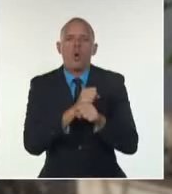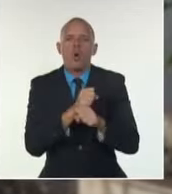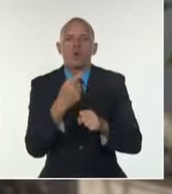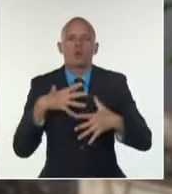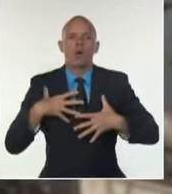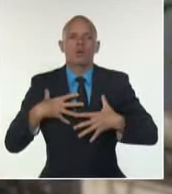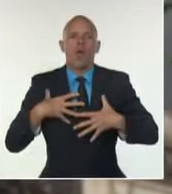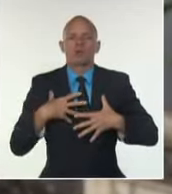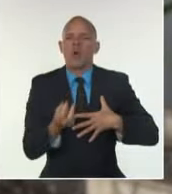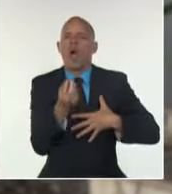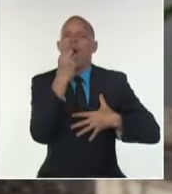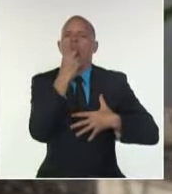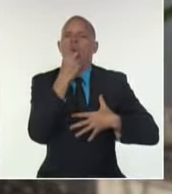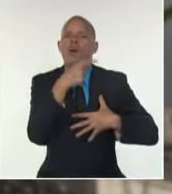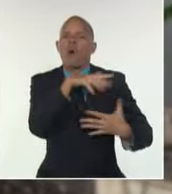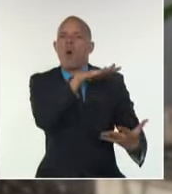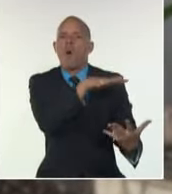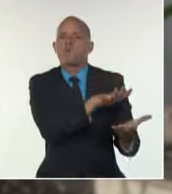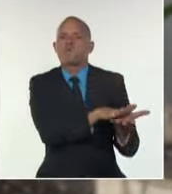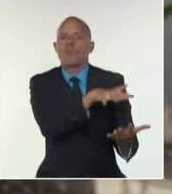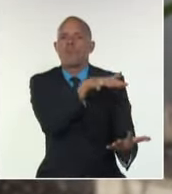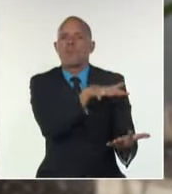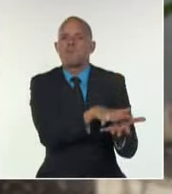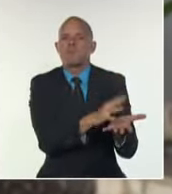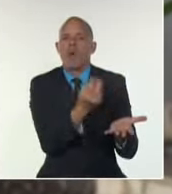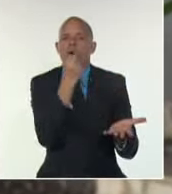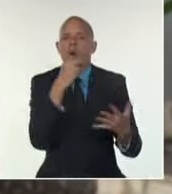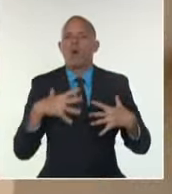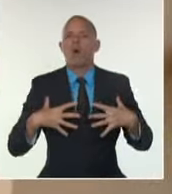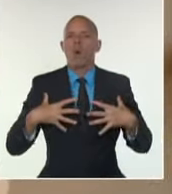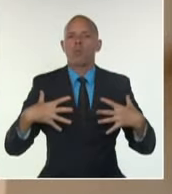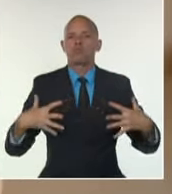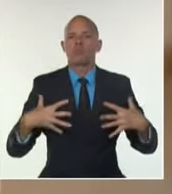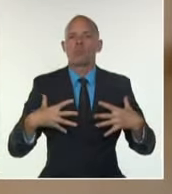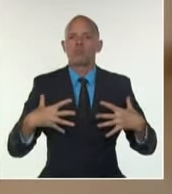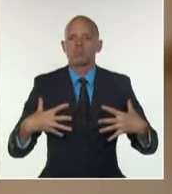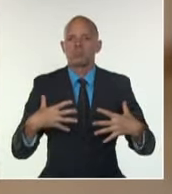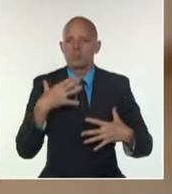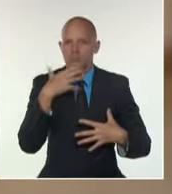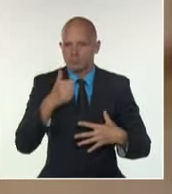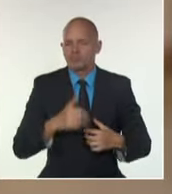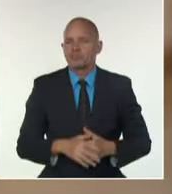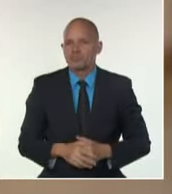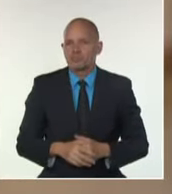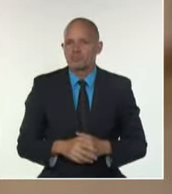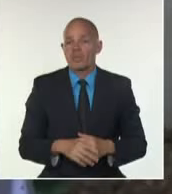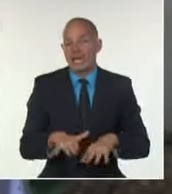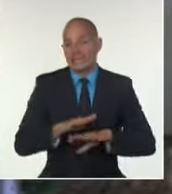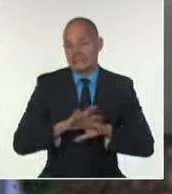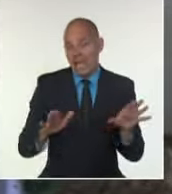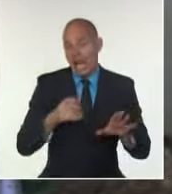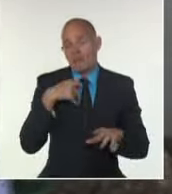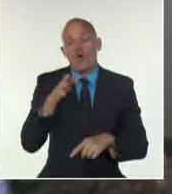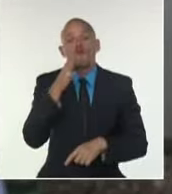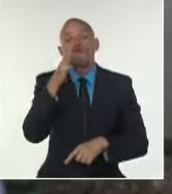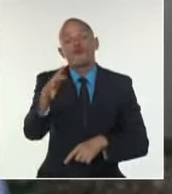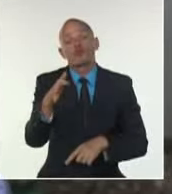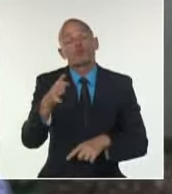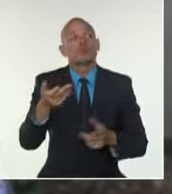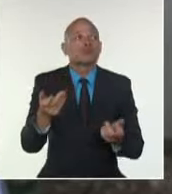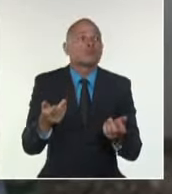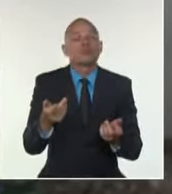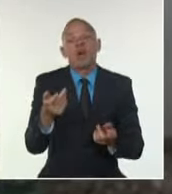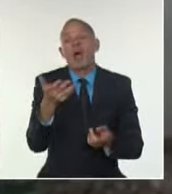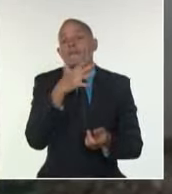necesario una ventilación masiva, como ocurrió con la COVID-19, ya no solo dominamos esta tecnología y somos capaces de